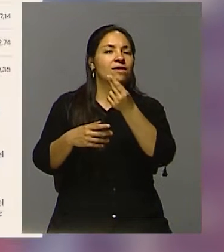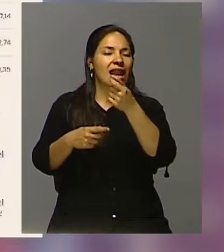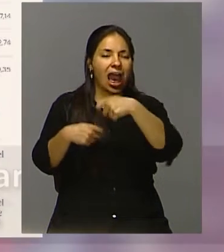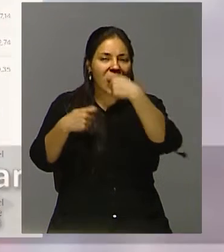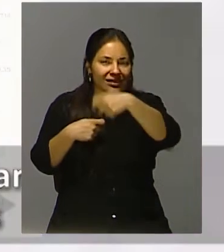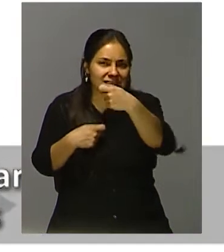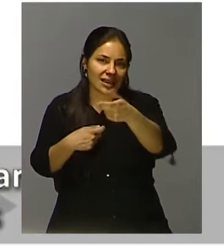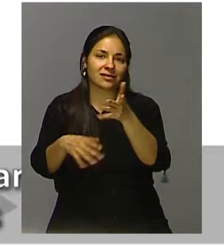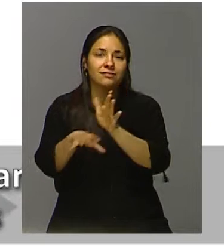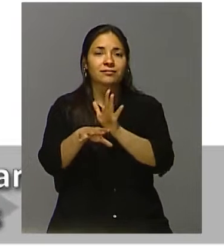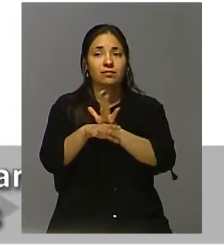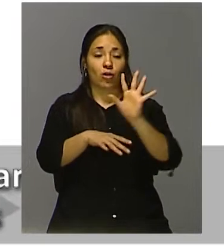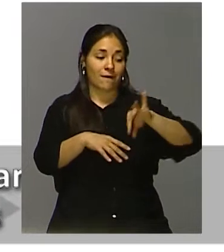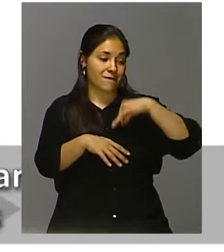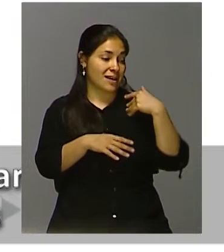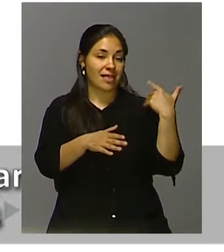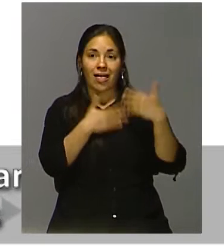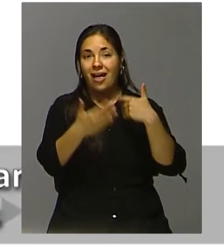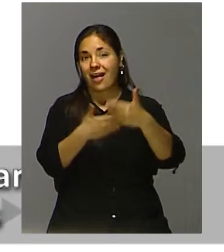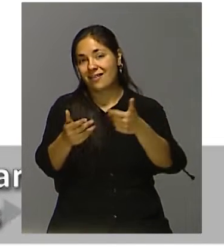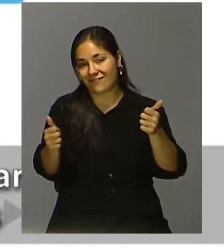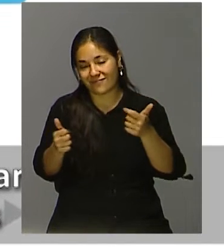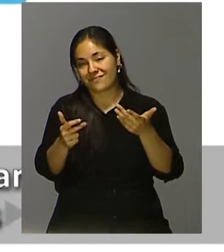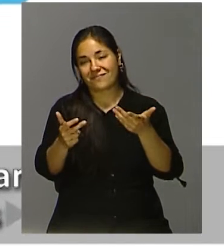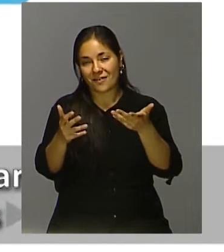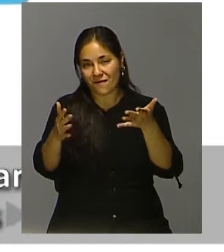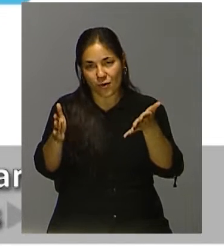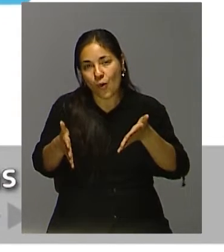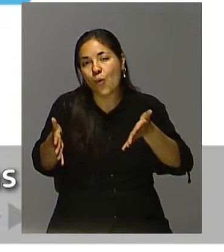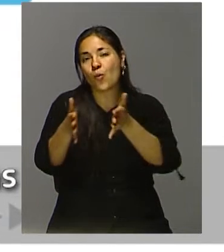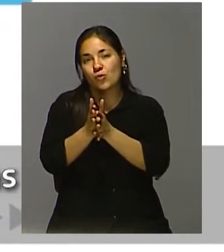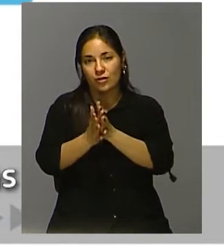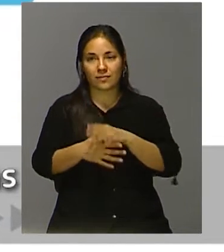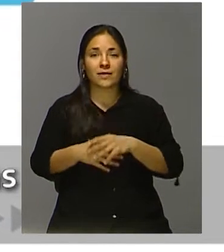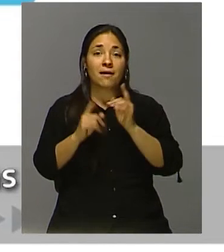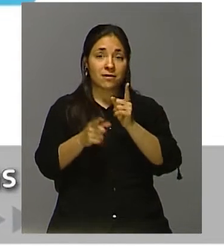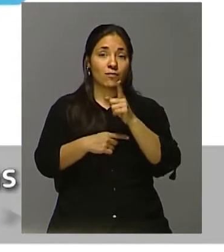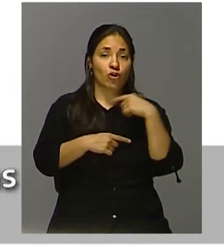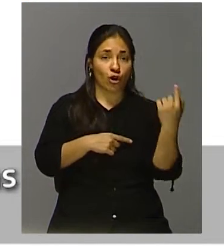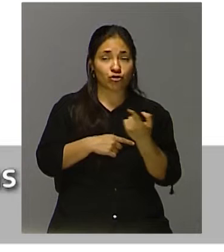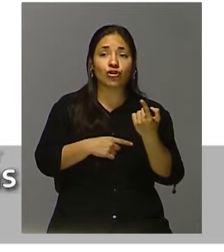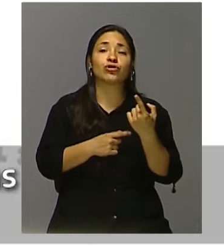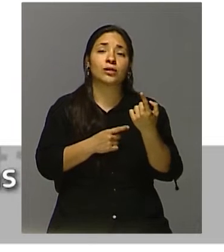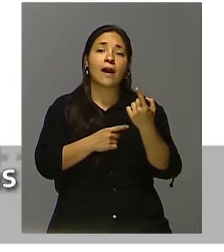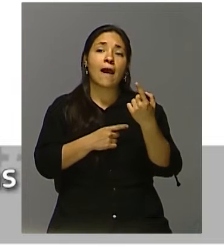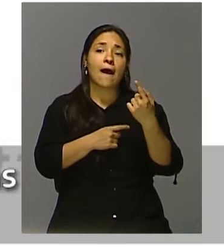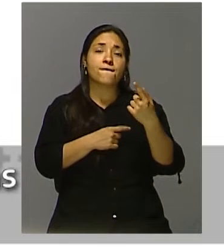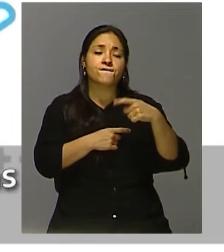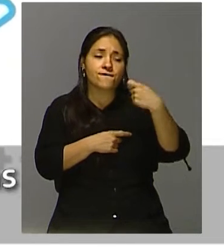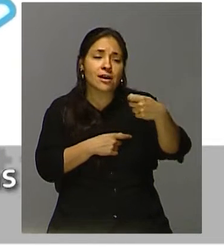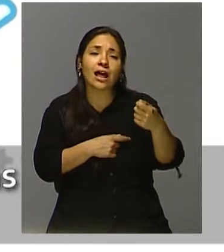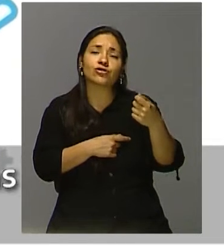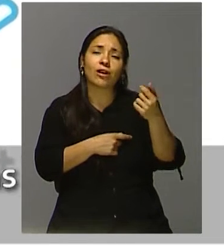el proyecto de vida de un individuo. Ujú. Ahora, ¿somos analfabetos financieros? Hay una encuesta que realiza una de